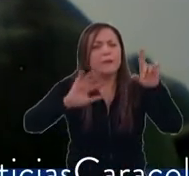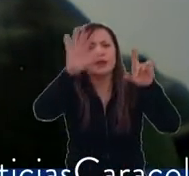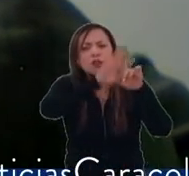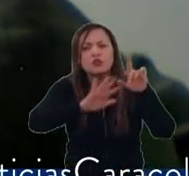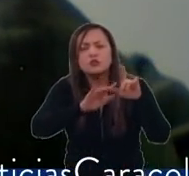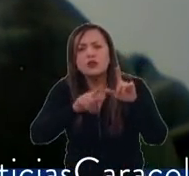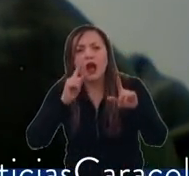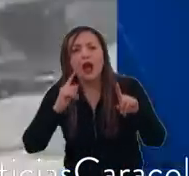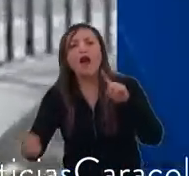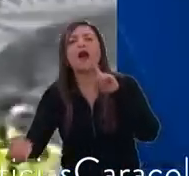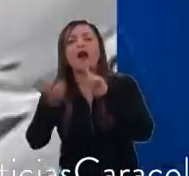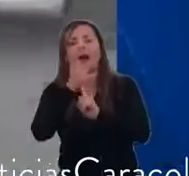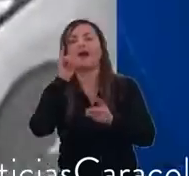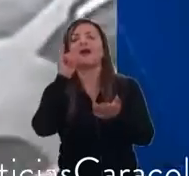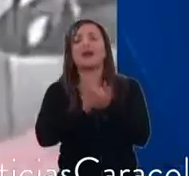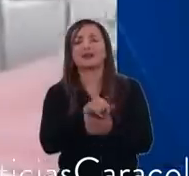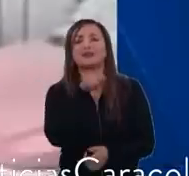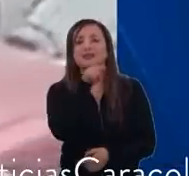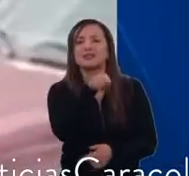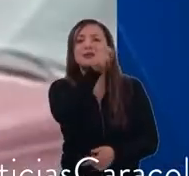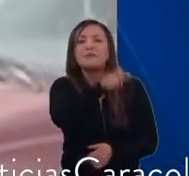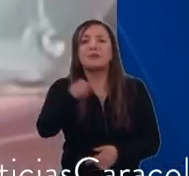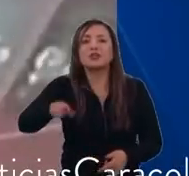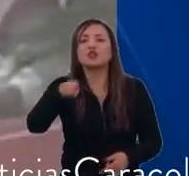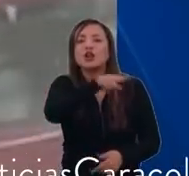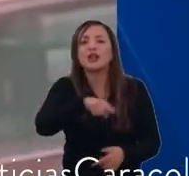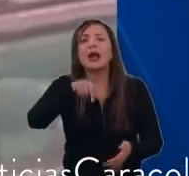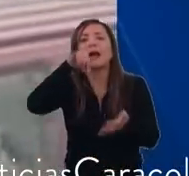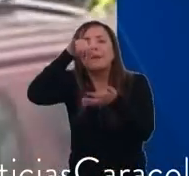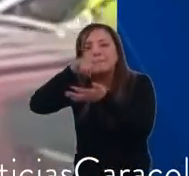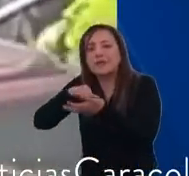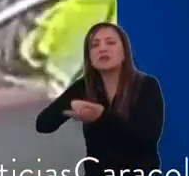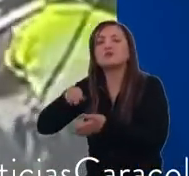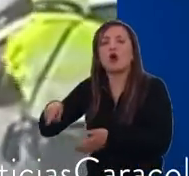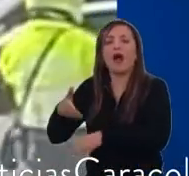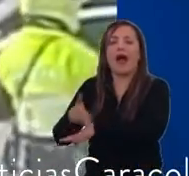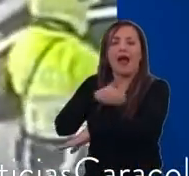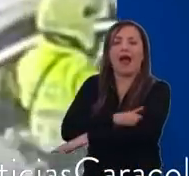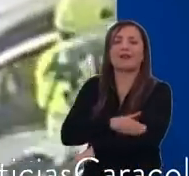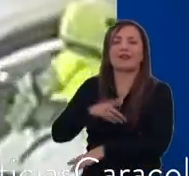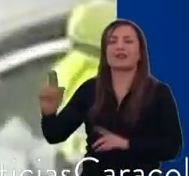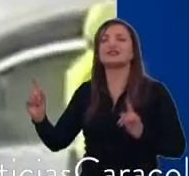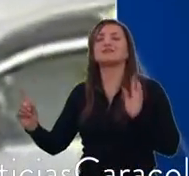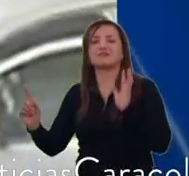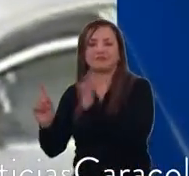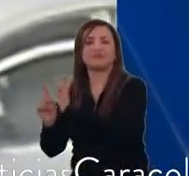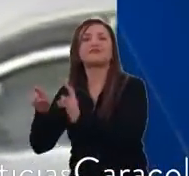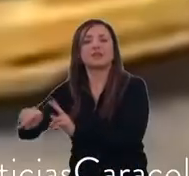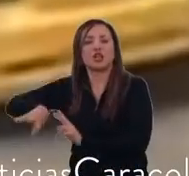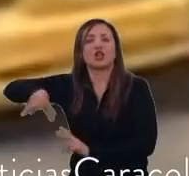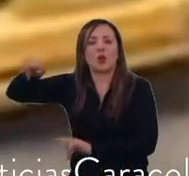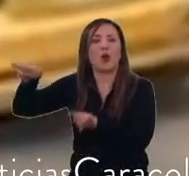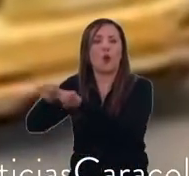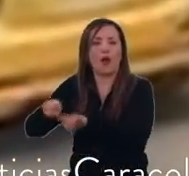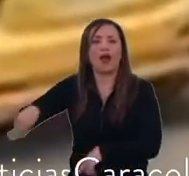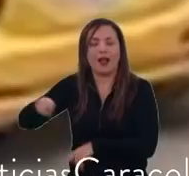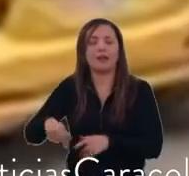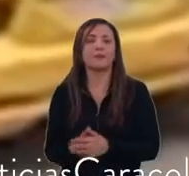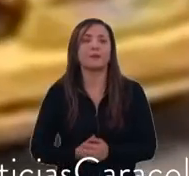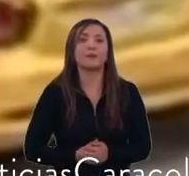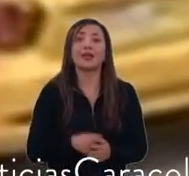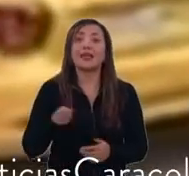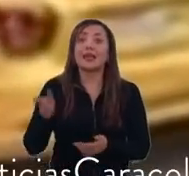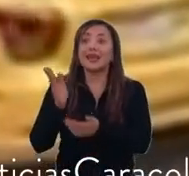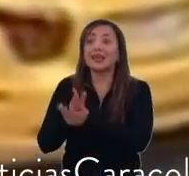logra determinar que al parecer estas mismas personas eran las que habían cometido el hurto en contra de ellas. Además de esta